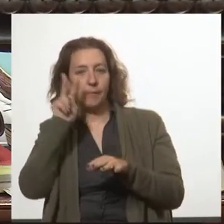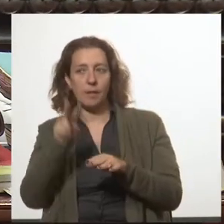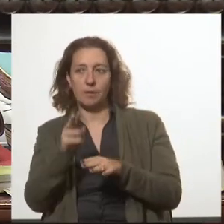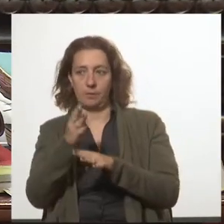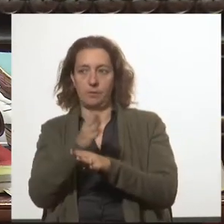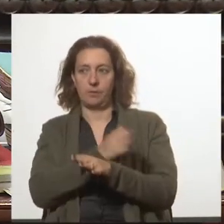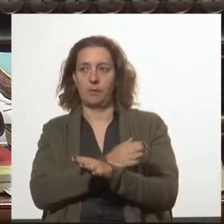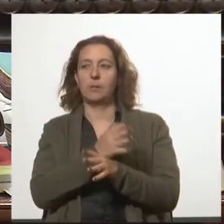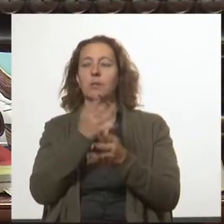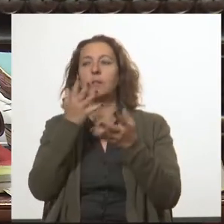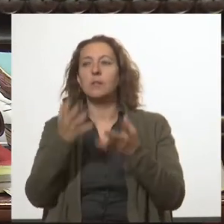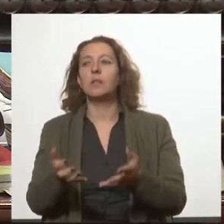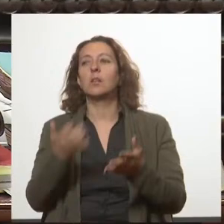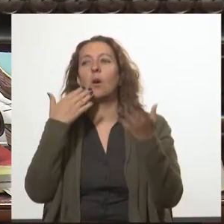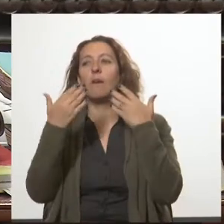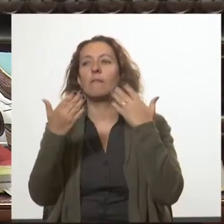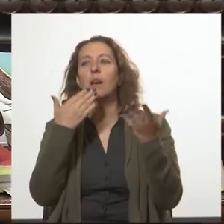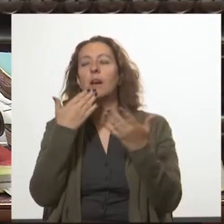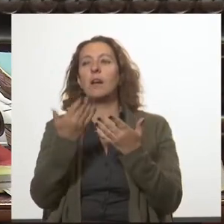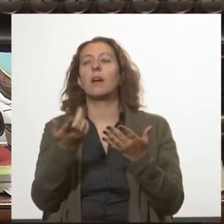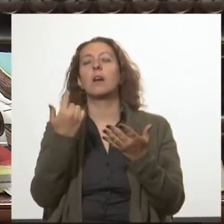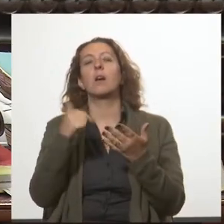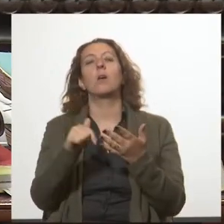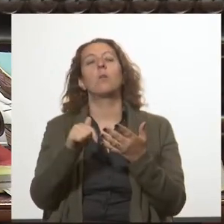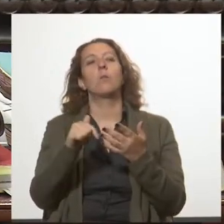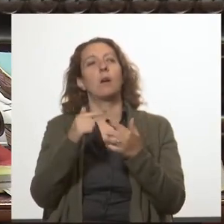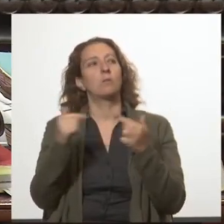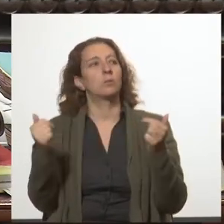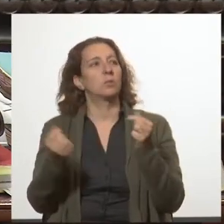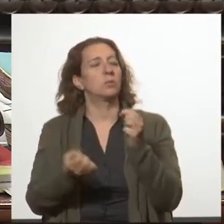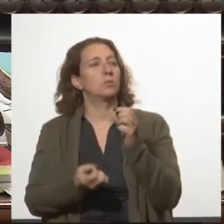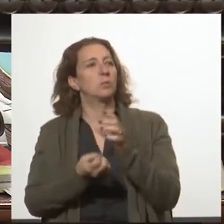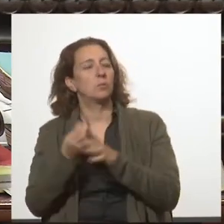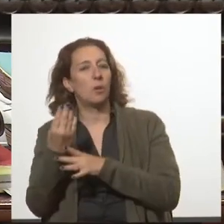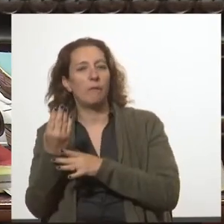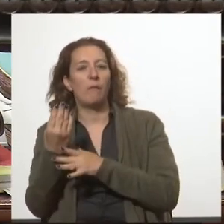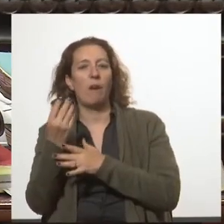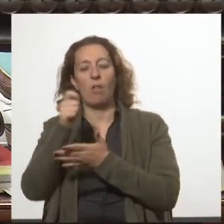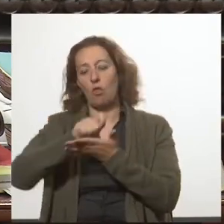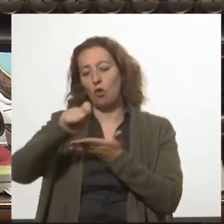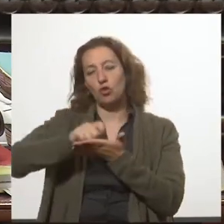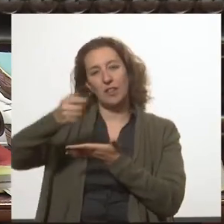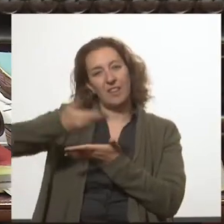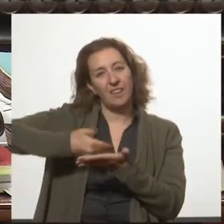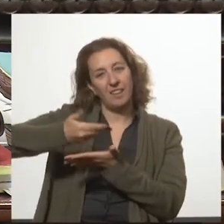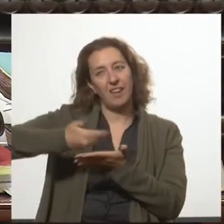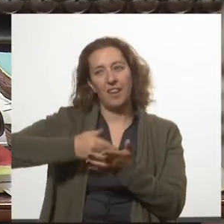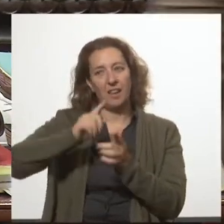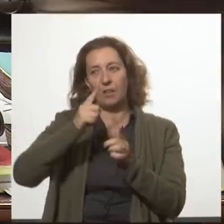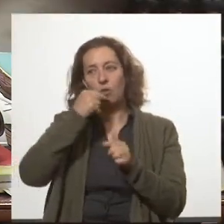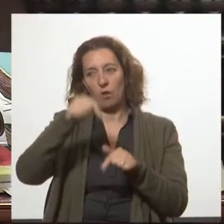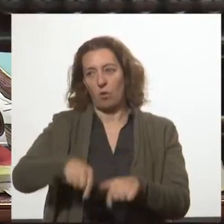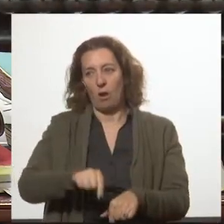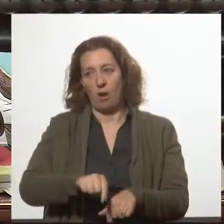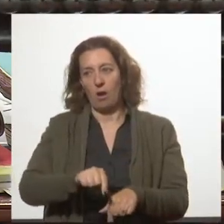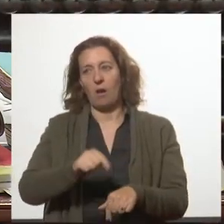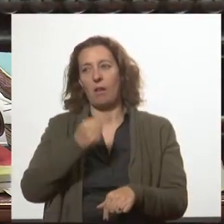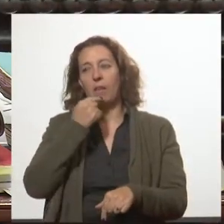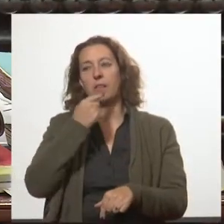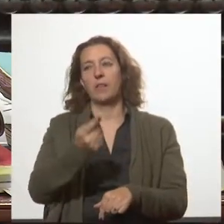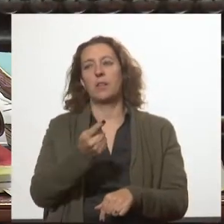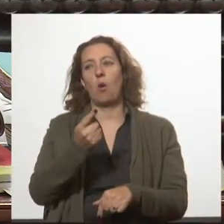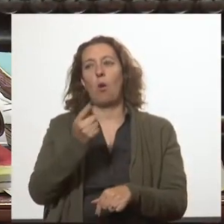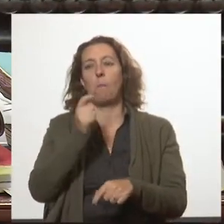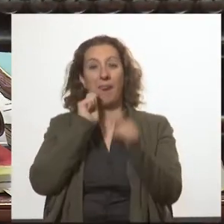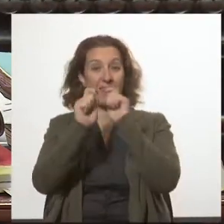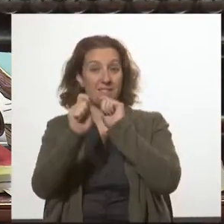lo que me quiero referir es a una novedosa doctrina que no fue dicha que fue dicha en la